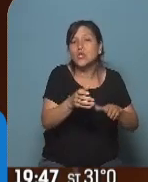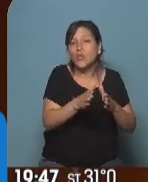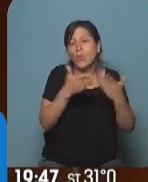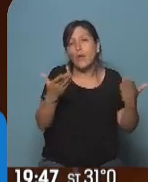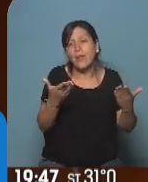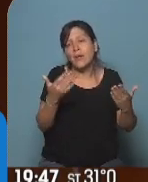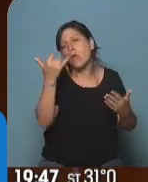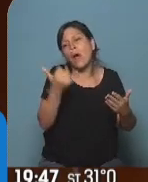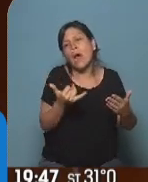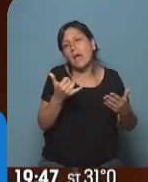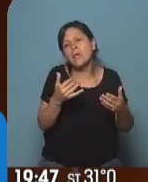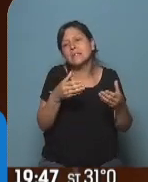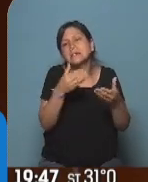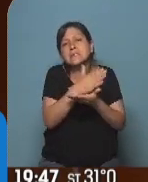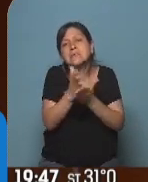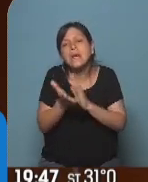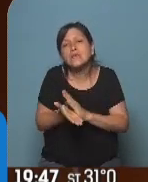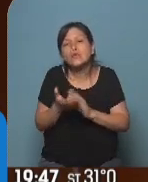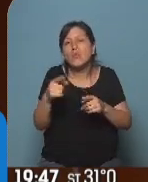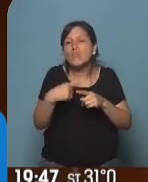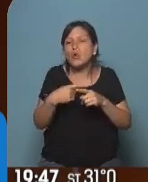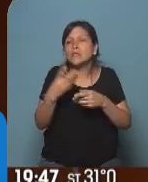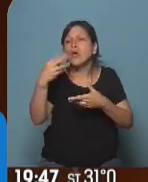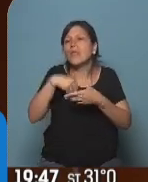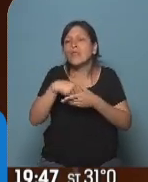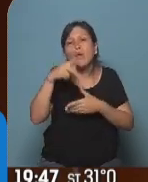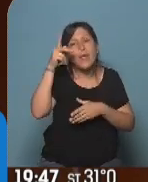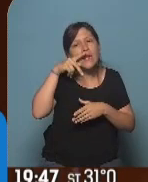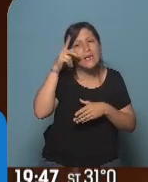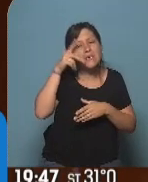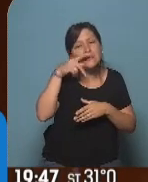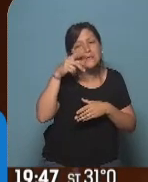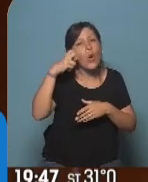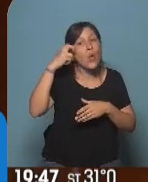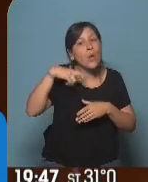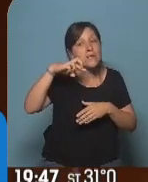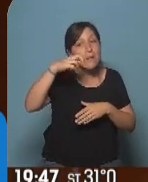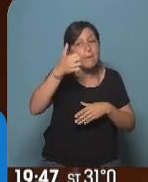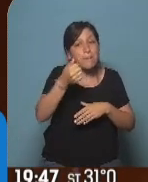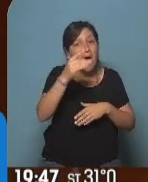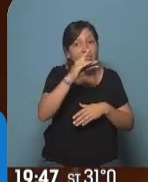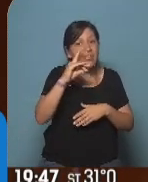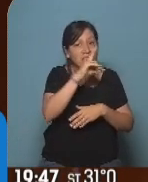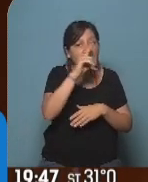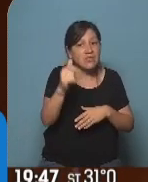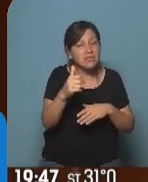a un sector político del kirchnerismo les guardamos padilla que fue quien facilitó